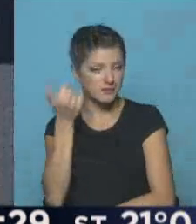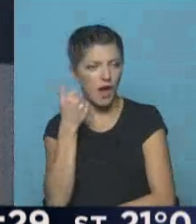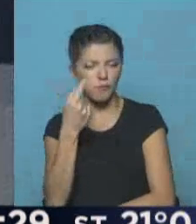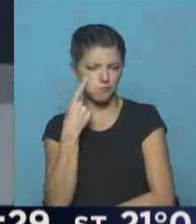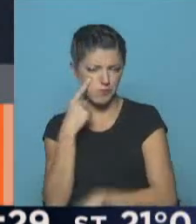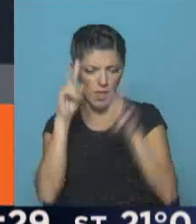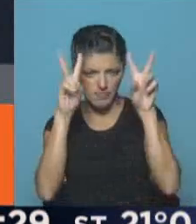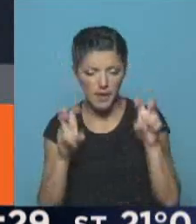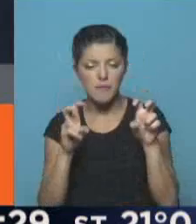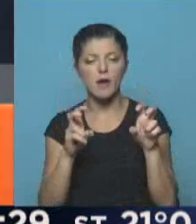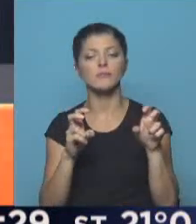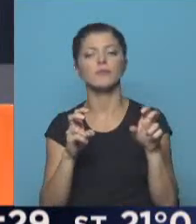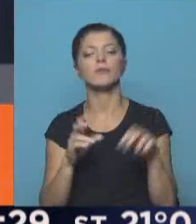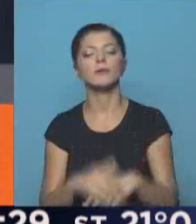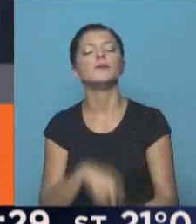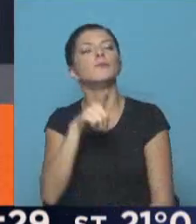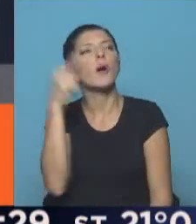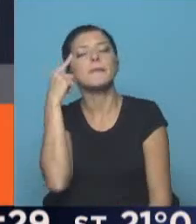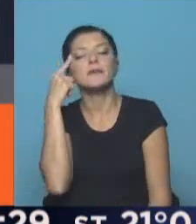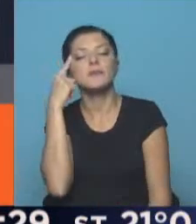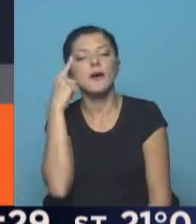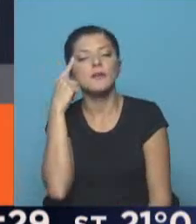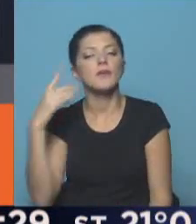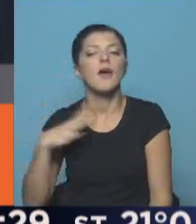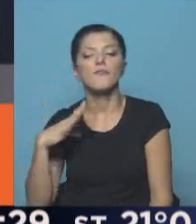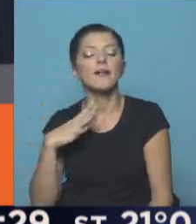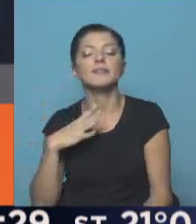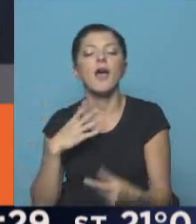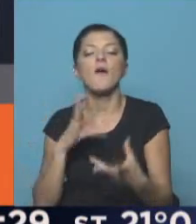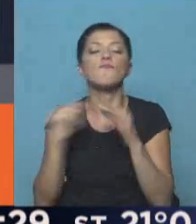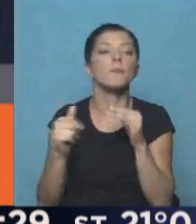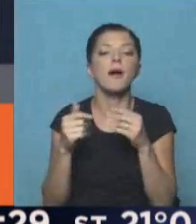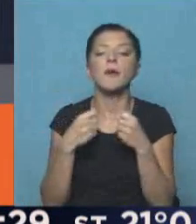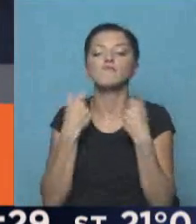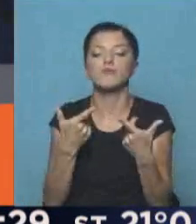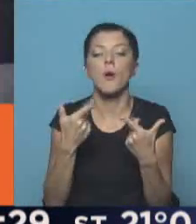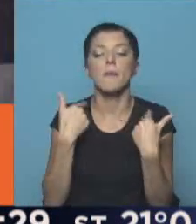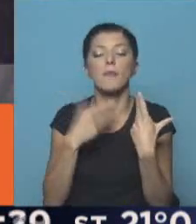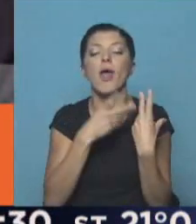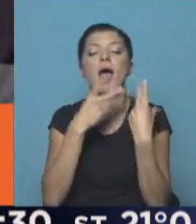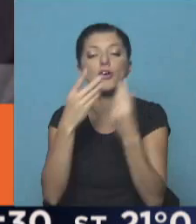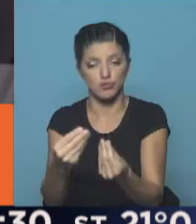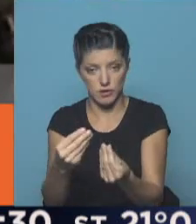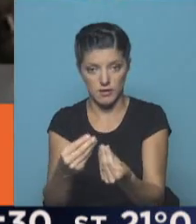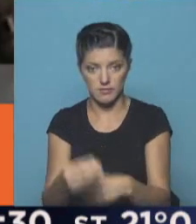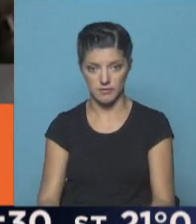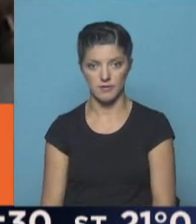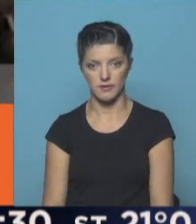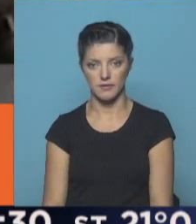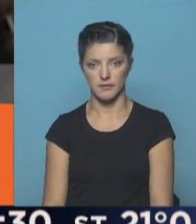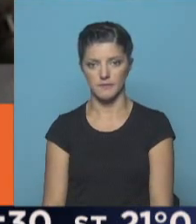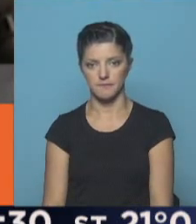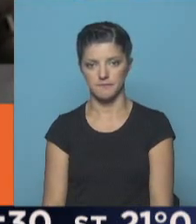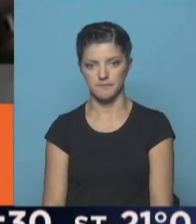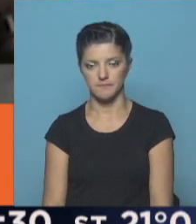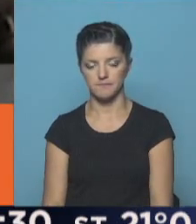temas, ¿cómo te imaginás? ¿Cuál es la alternativa que todavía no se exploró como para poder ayudar desde afuera? El tema